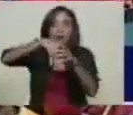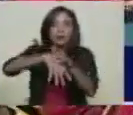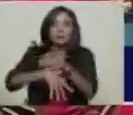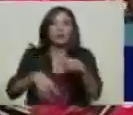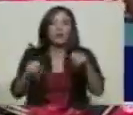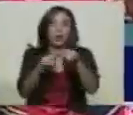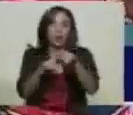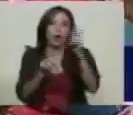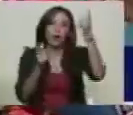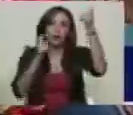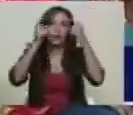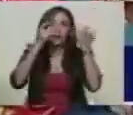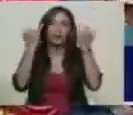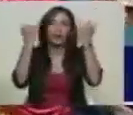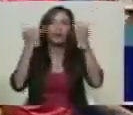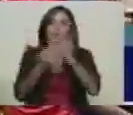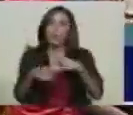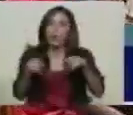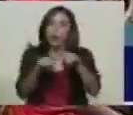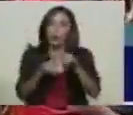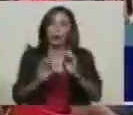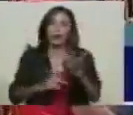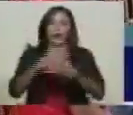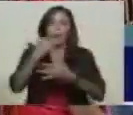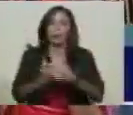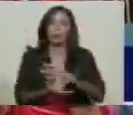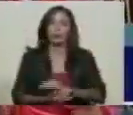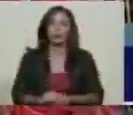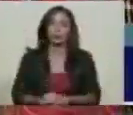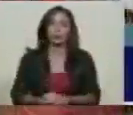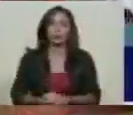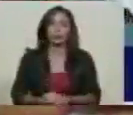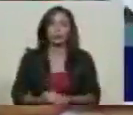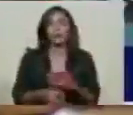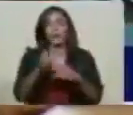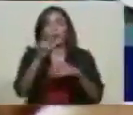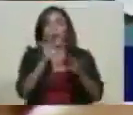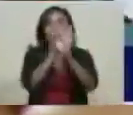Por eso es muy importante en la definición las dos estructuras,